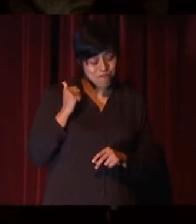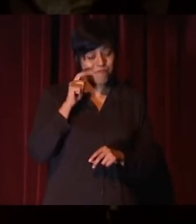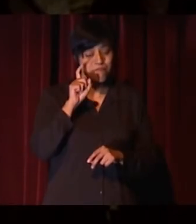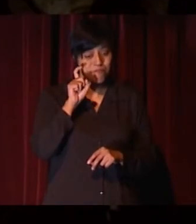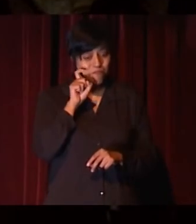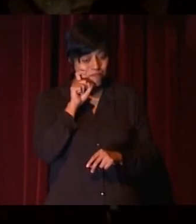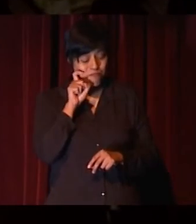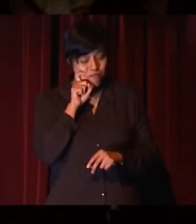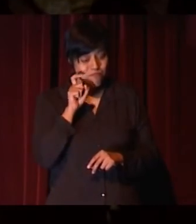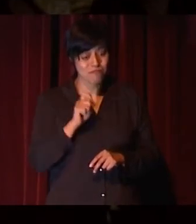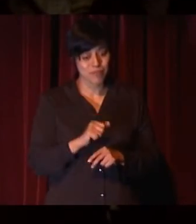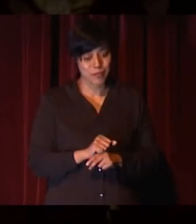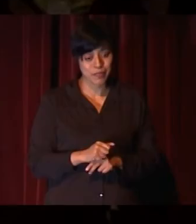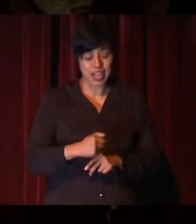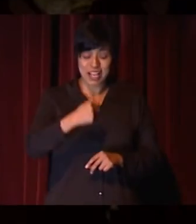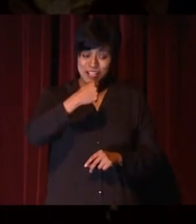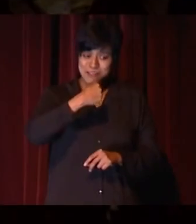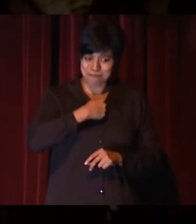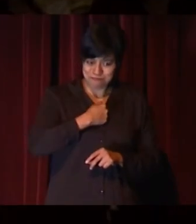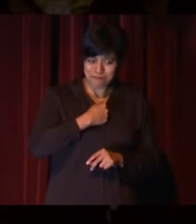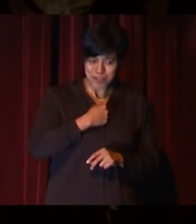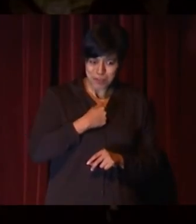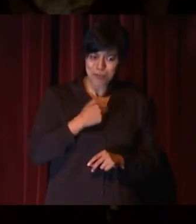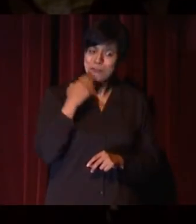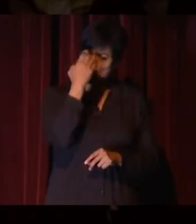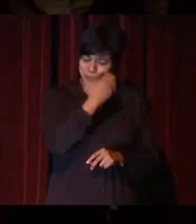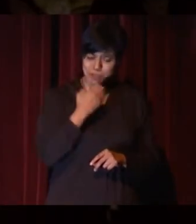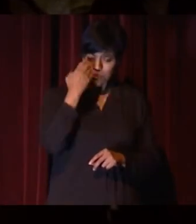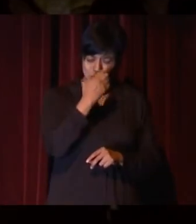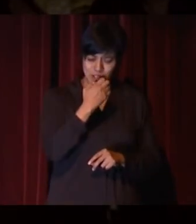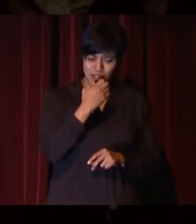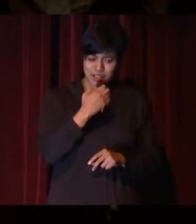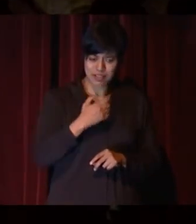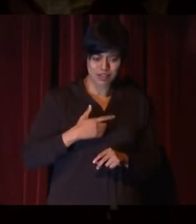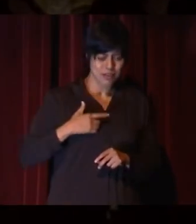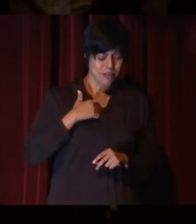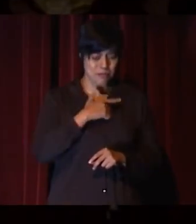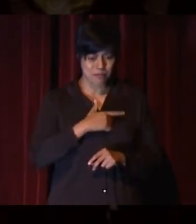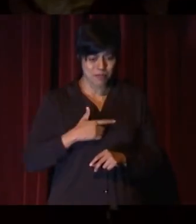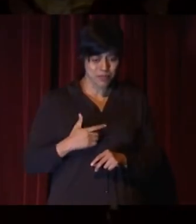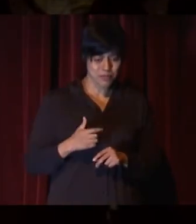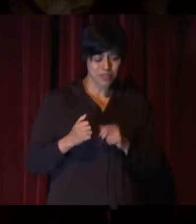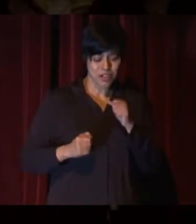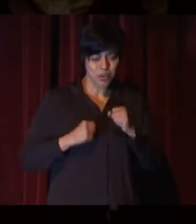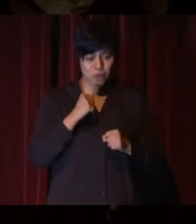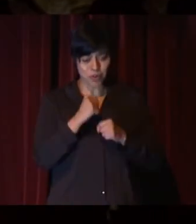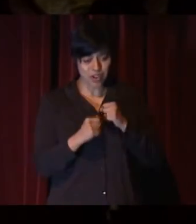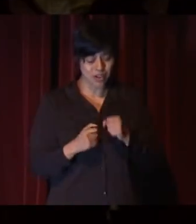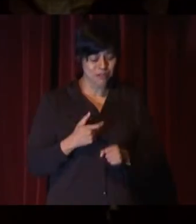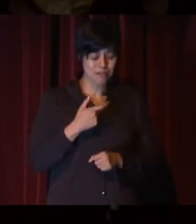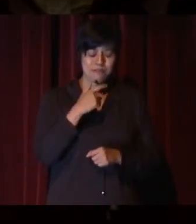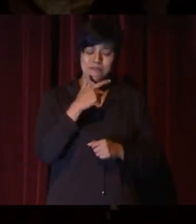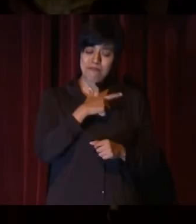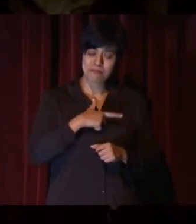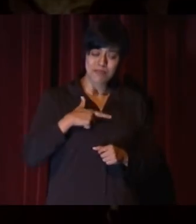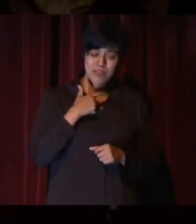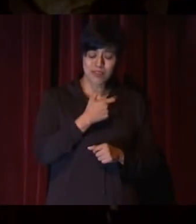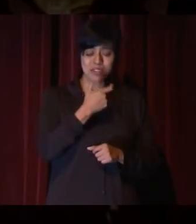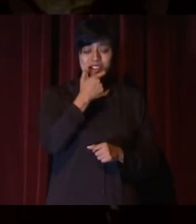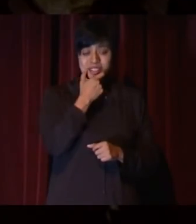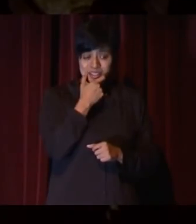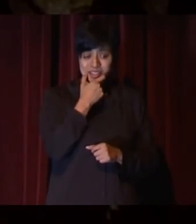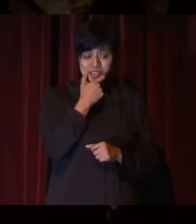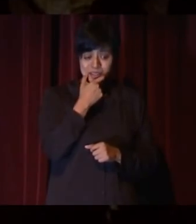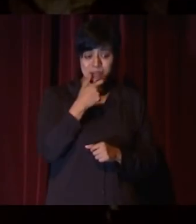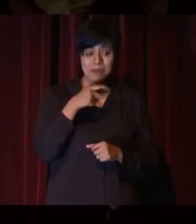eso ves soy estudiante me gusta leer me gusta correr me gusta reír me gusta salir con mis amigos y por